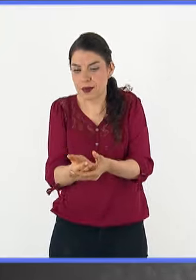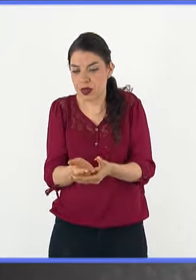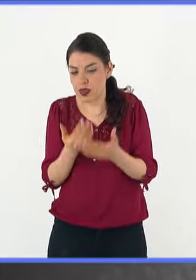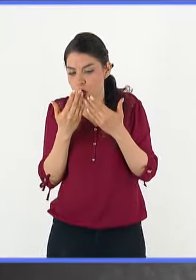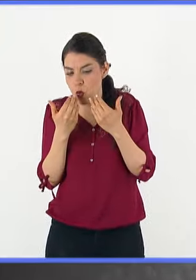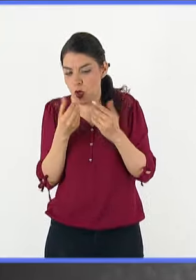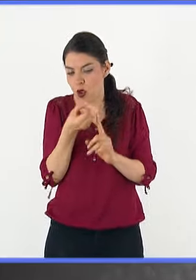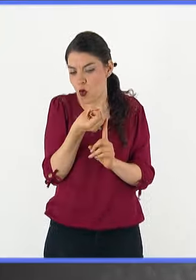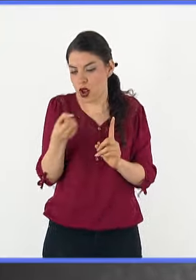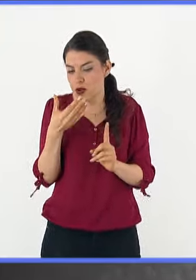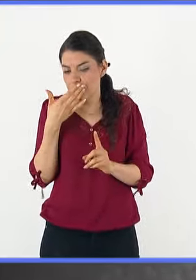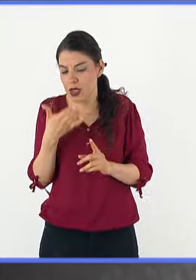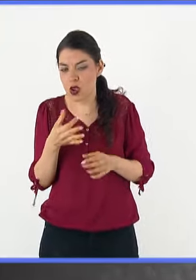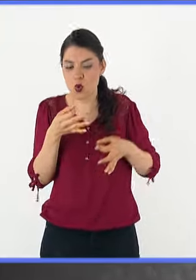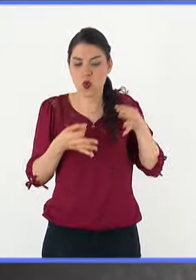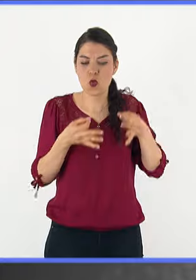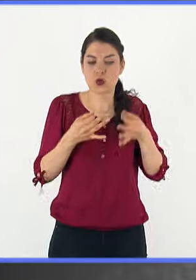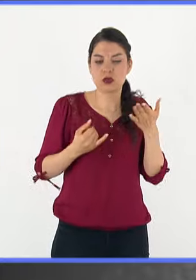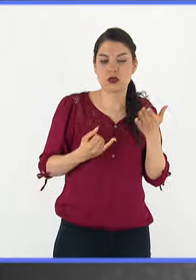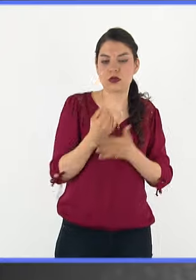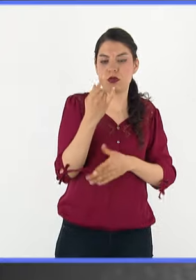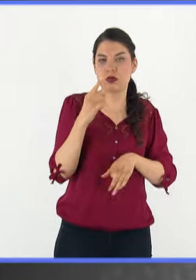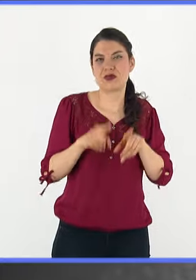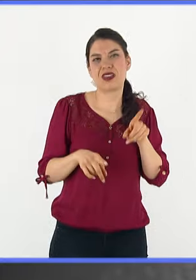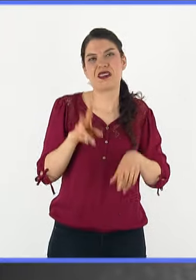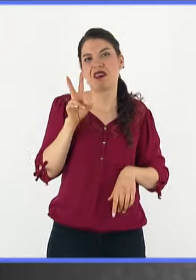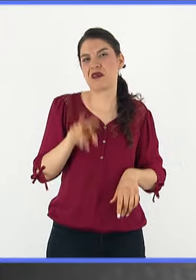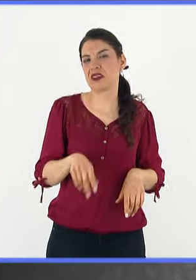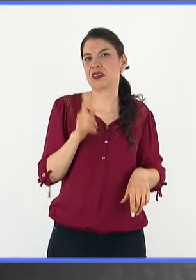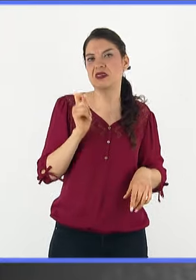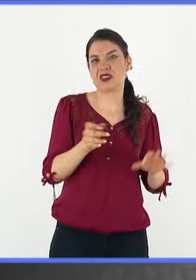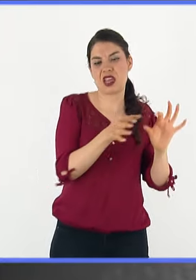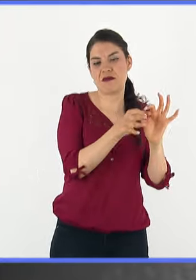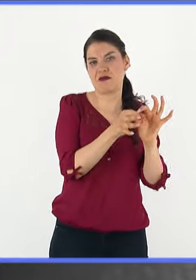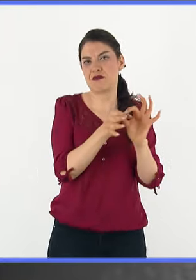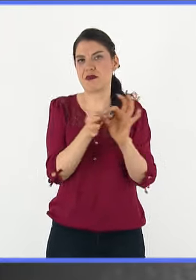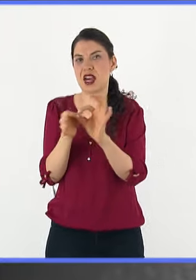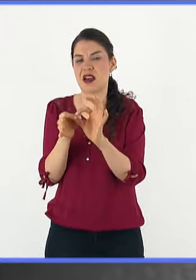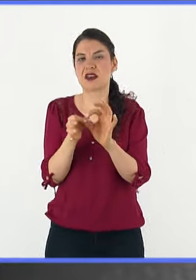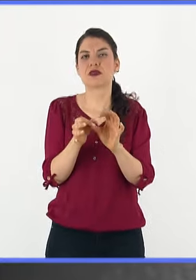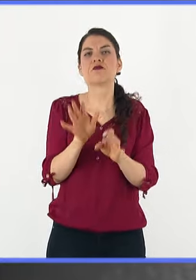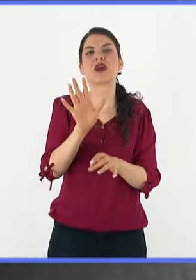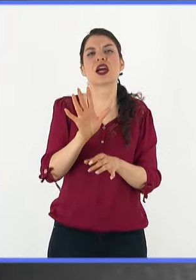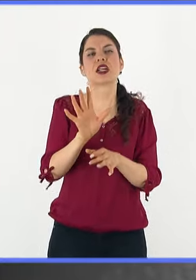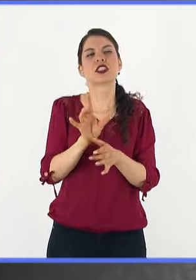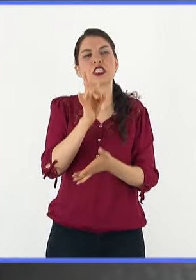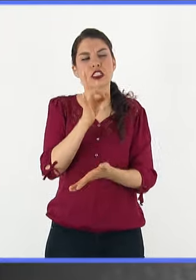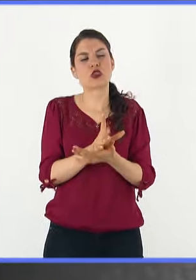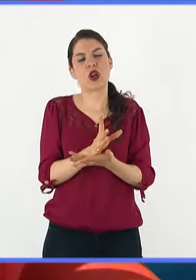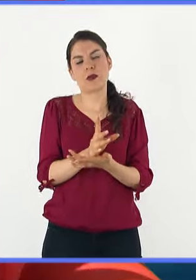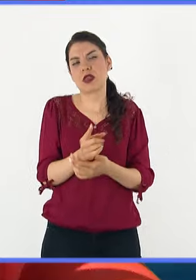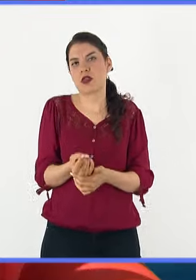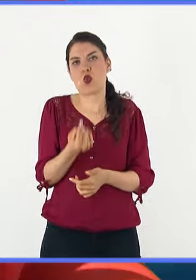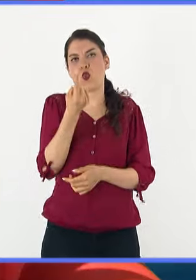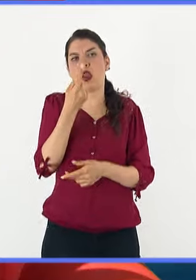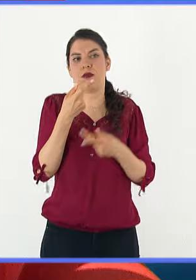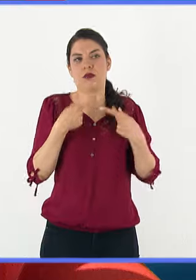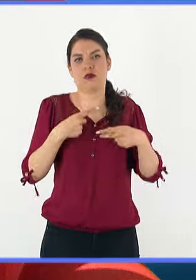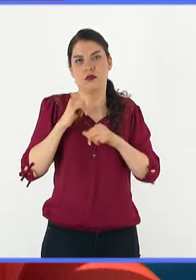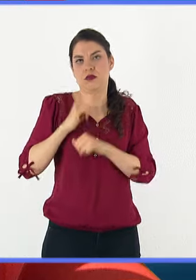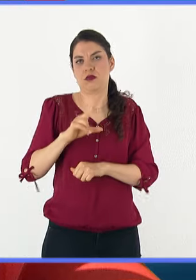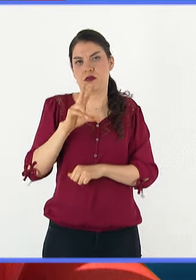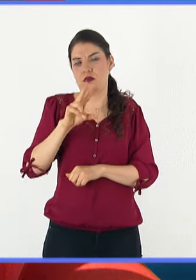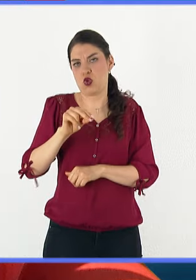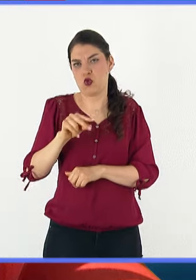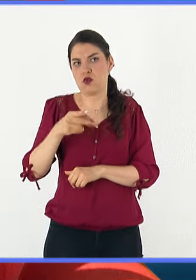no Entonces es una cadena cl tiene que ha una parece una tarea pero en realidad son muchos temas pendientes por eso es importante también que